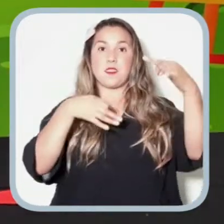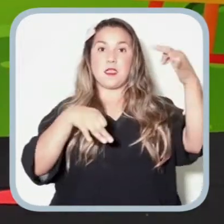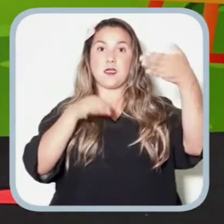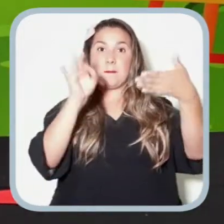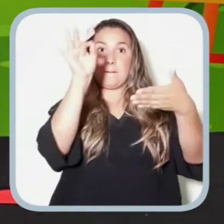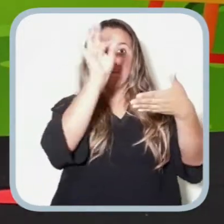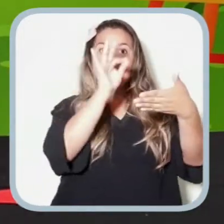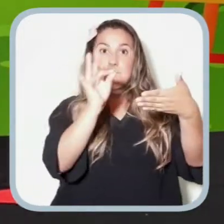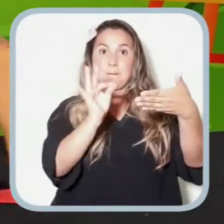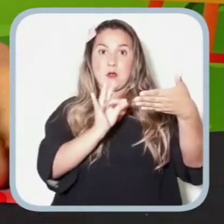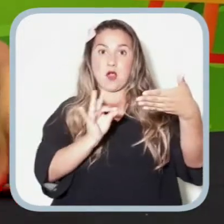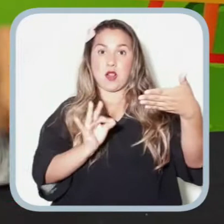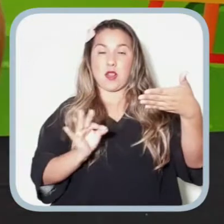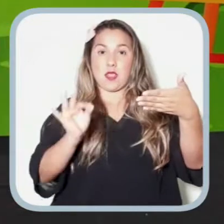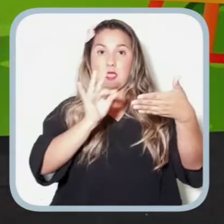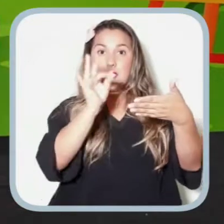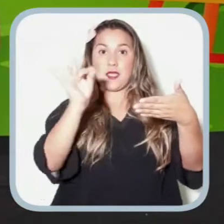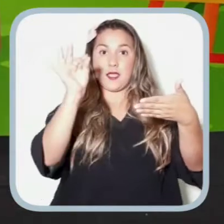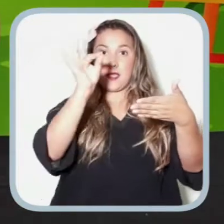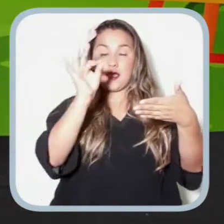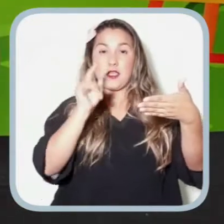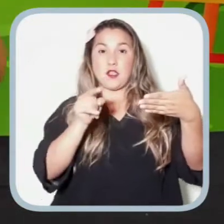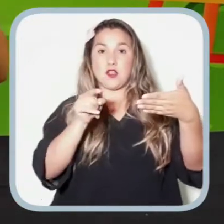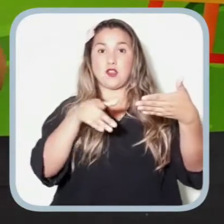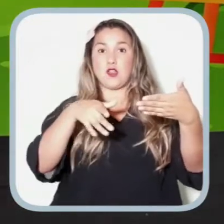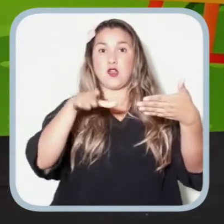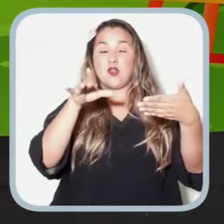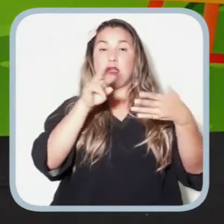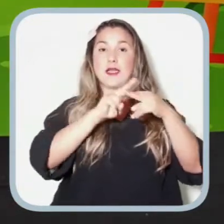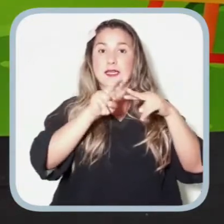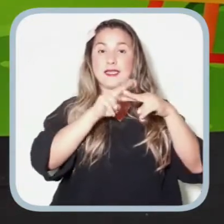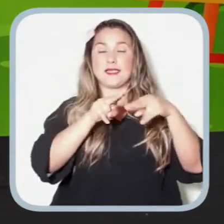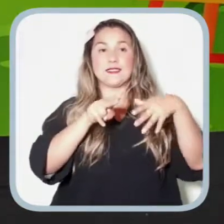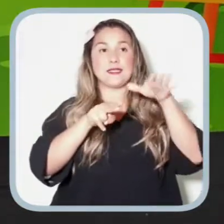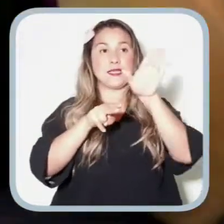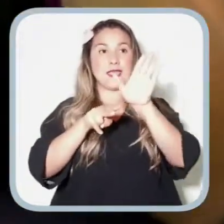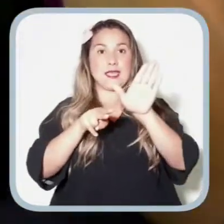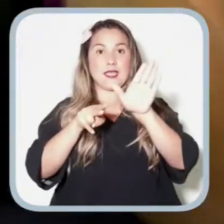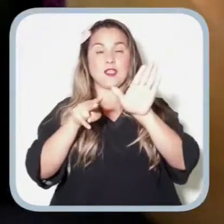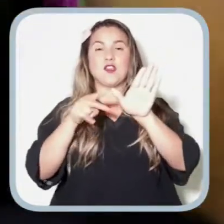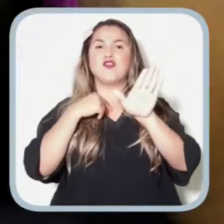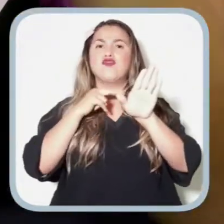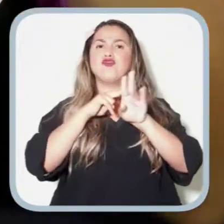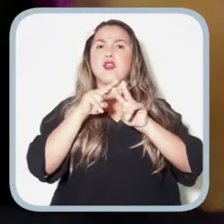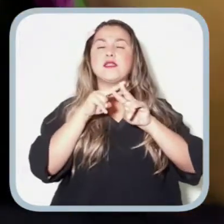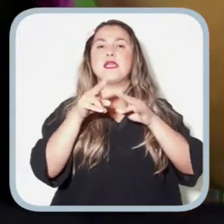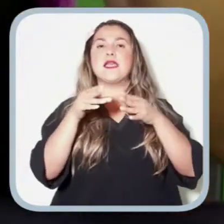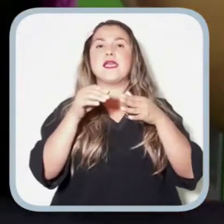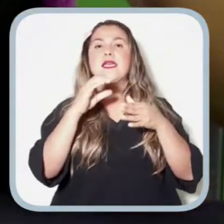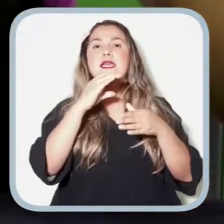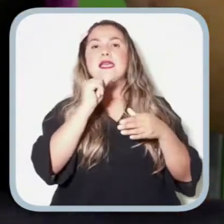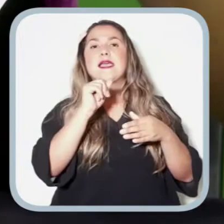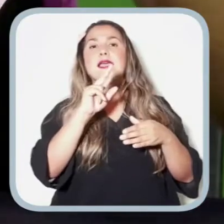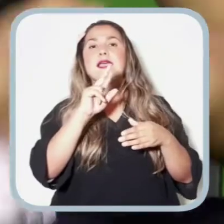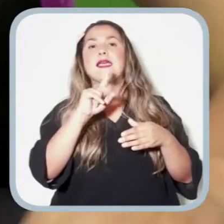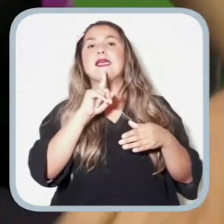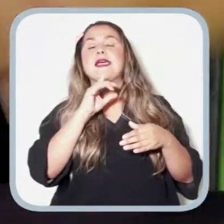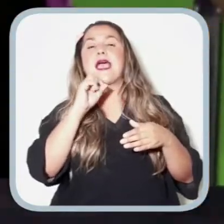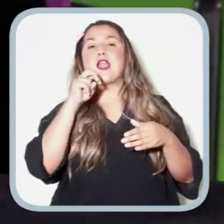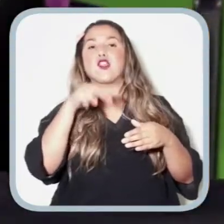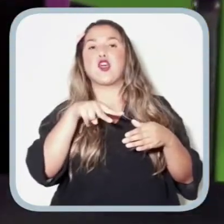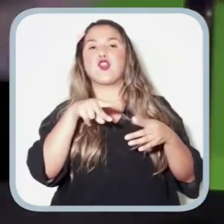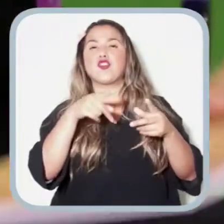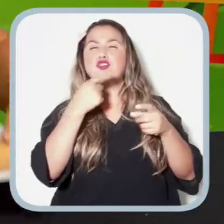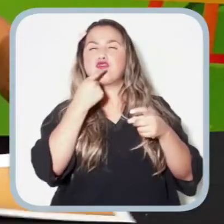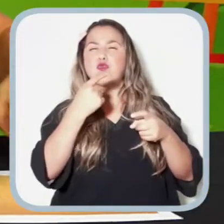con estas de acá tomé hizo un molde esta vez yo lo hice reciclando los cartones que vienen en los blogs que son más